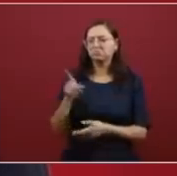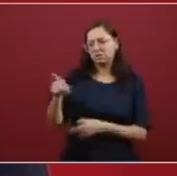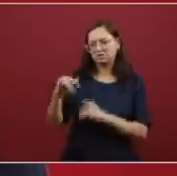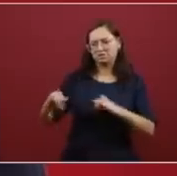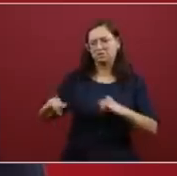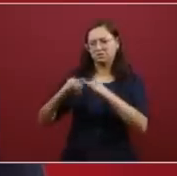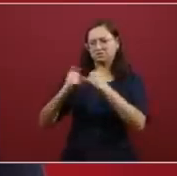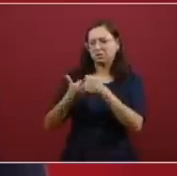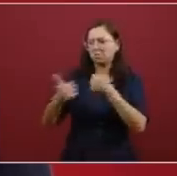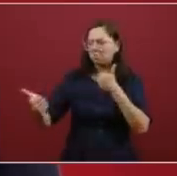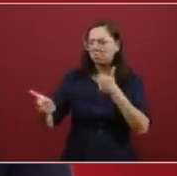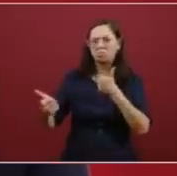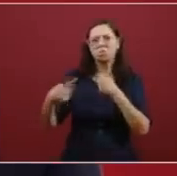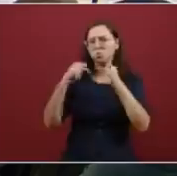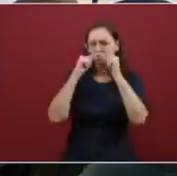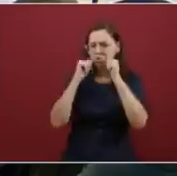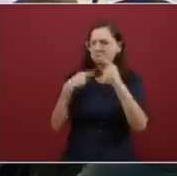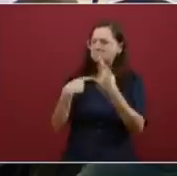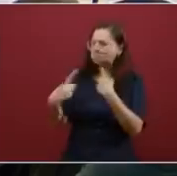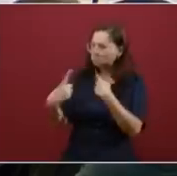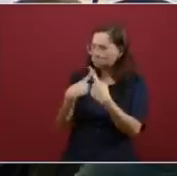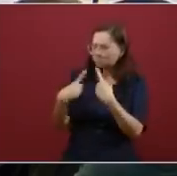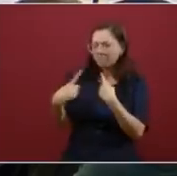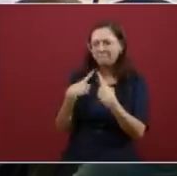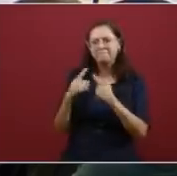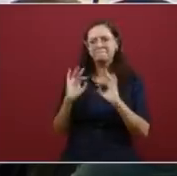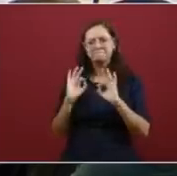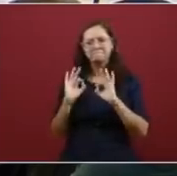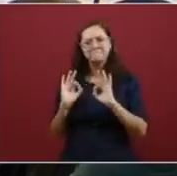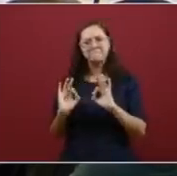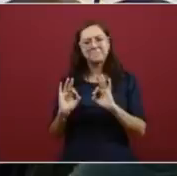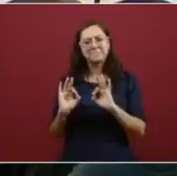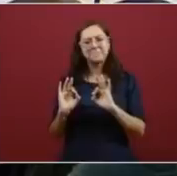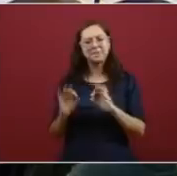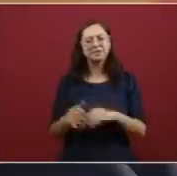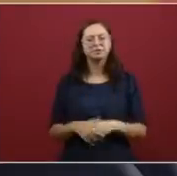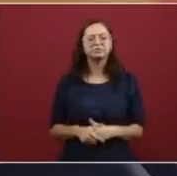autónomo y hablamos de